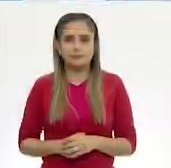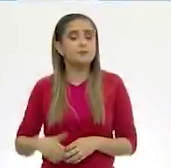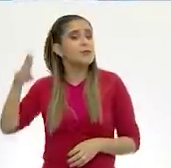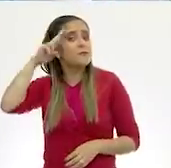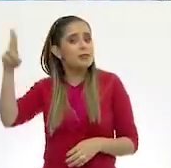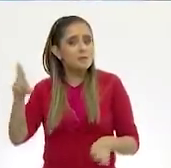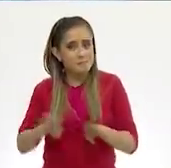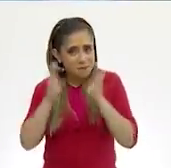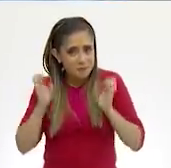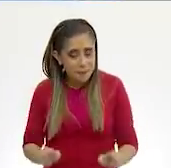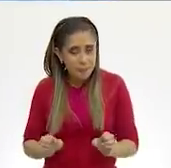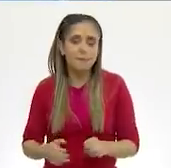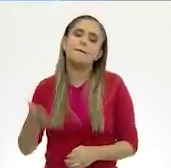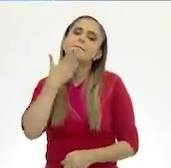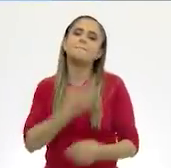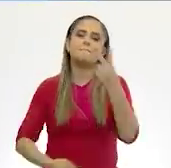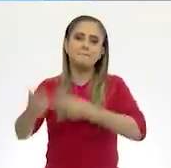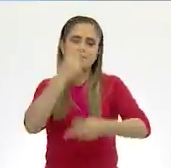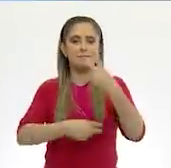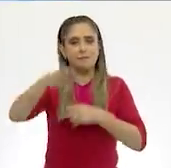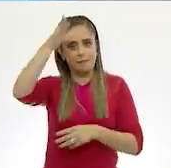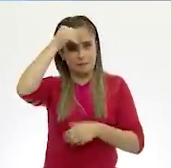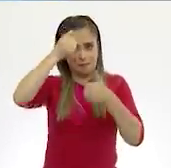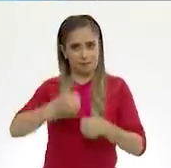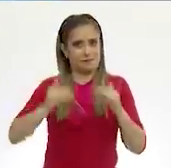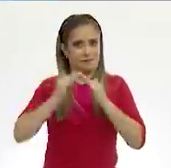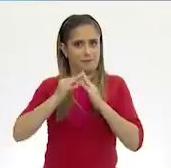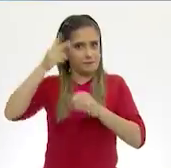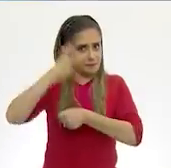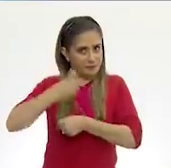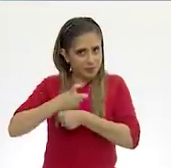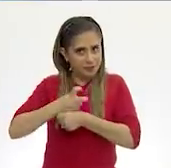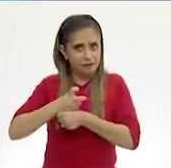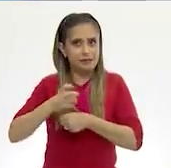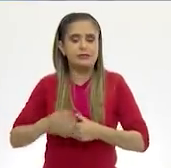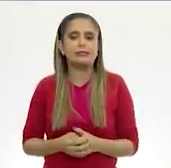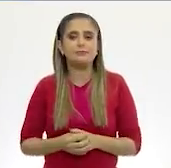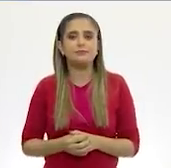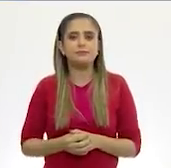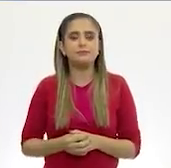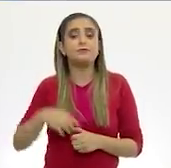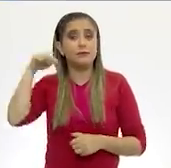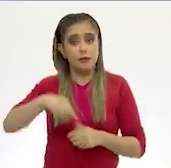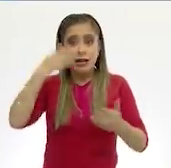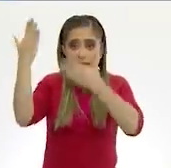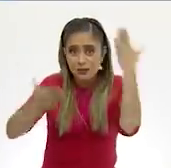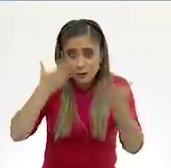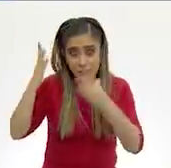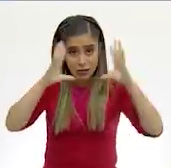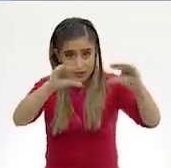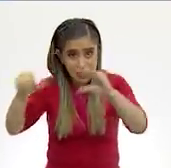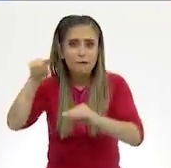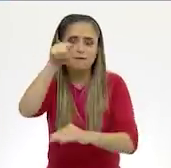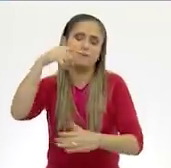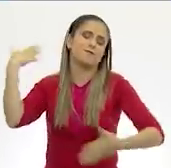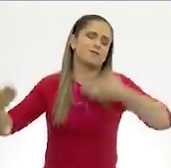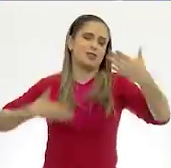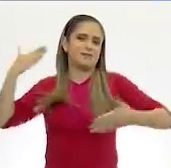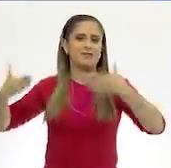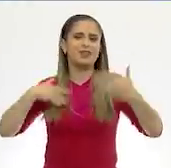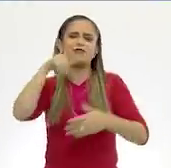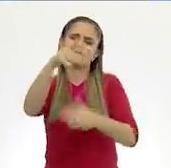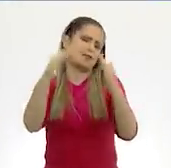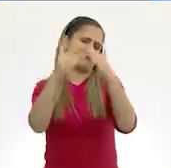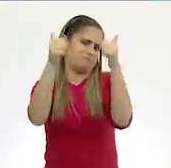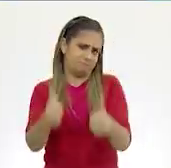Hola, ¿cómo están? Les damos la bienvenida a Aprende en Casa 2, un espacio en el que vamos a poder estudiar y divertirnos desde nuestros hogares.